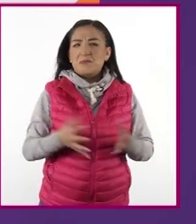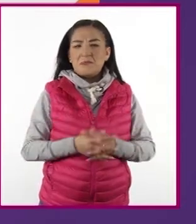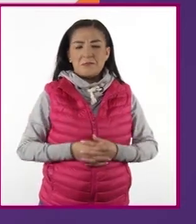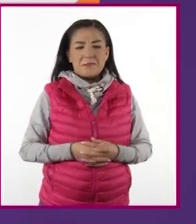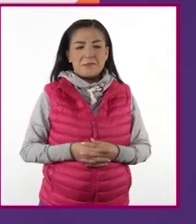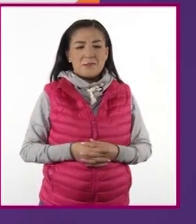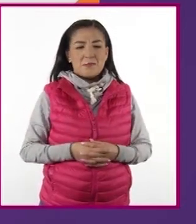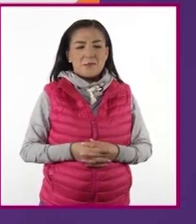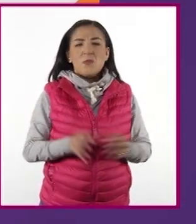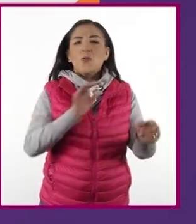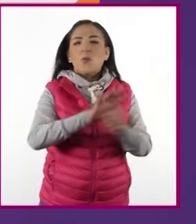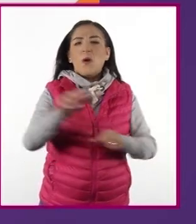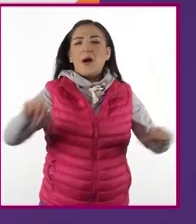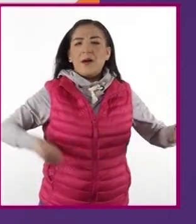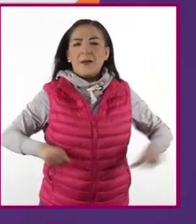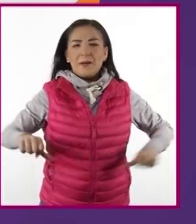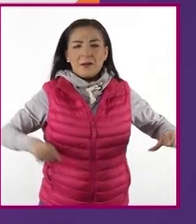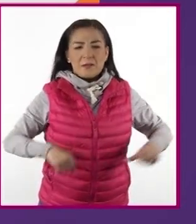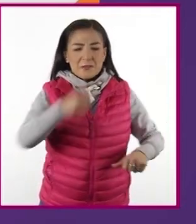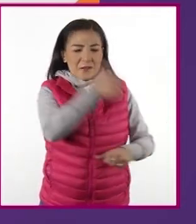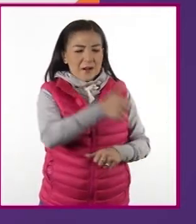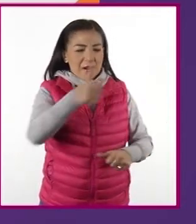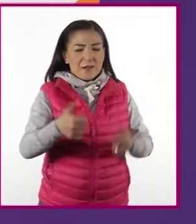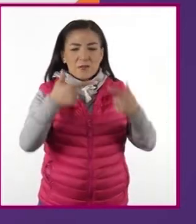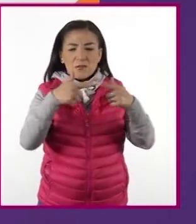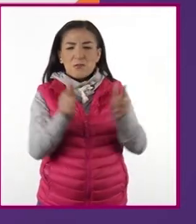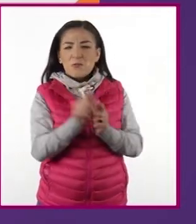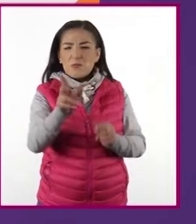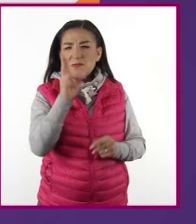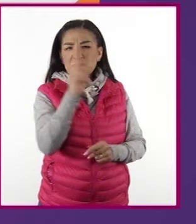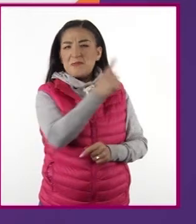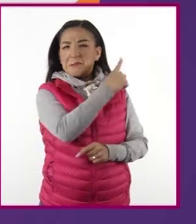¿Qué actividades realiza cada grupo?